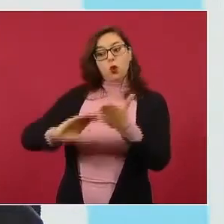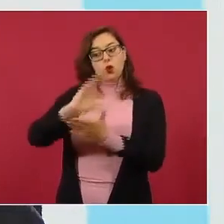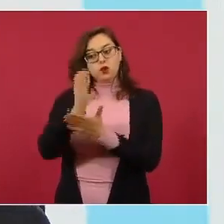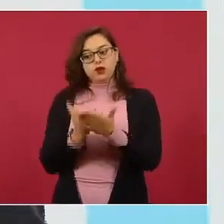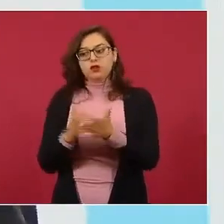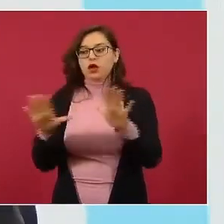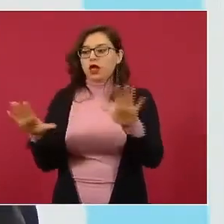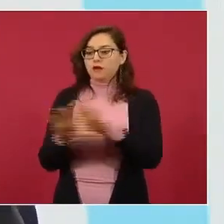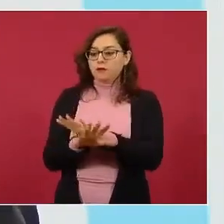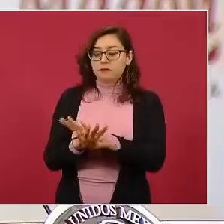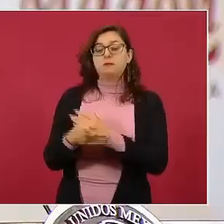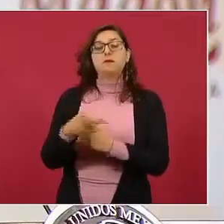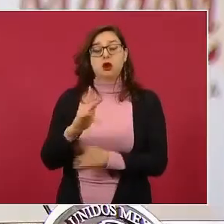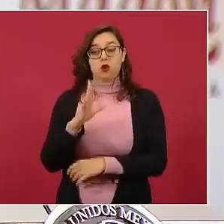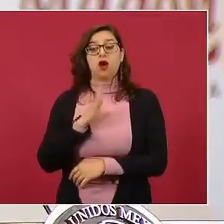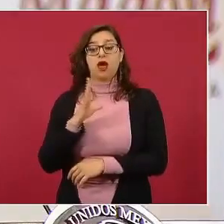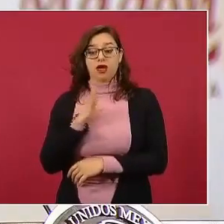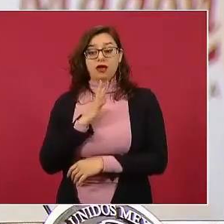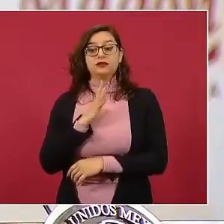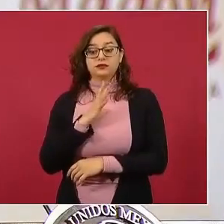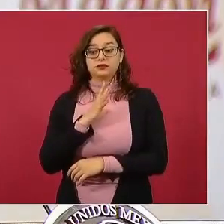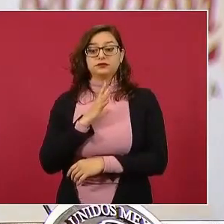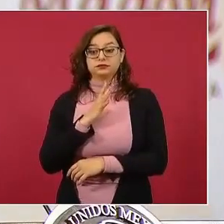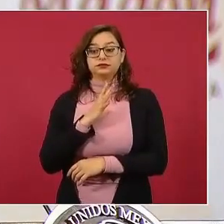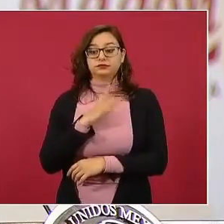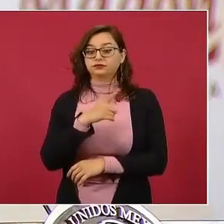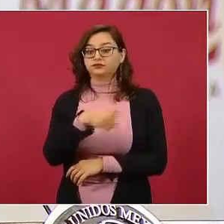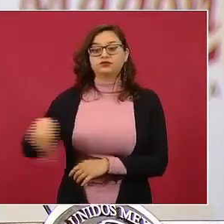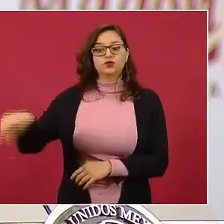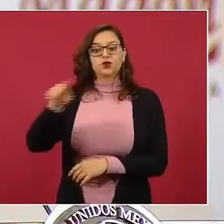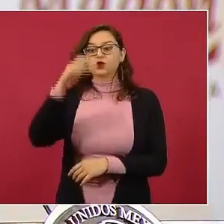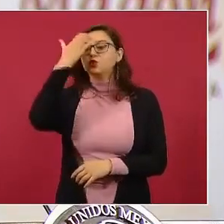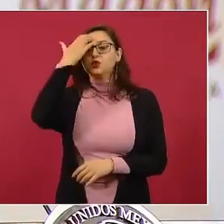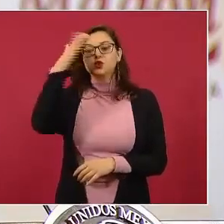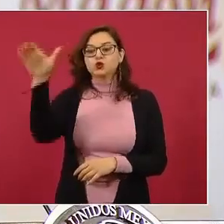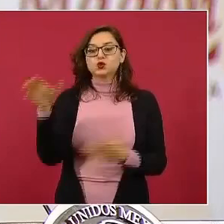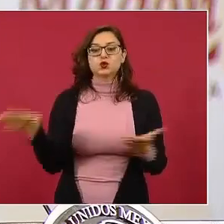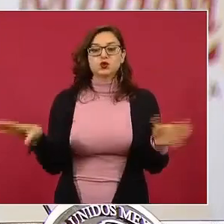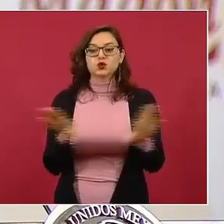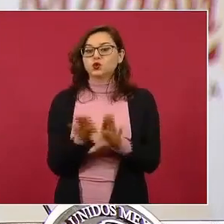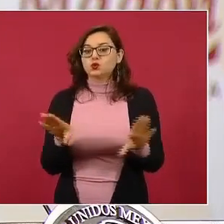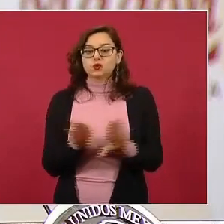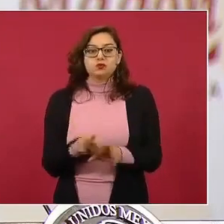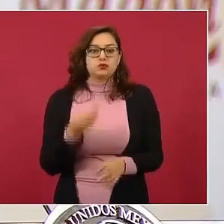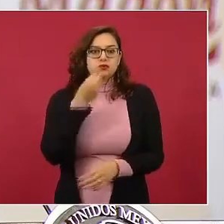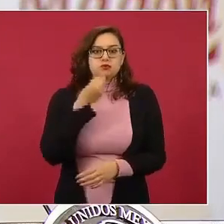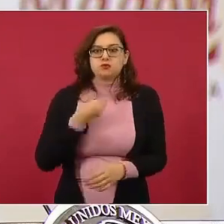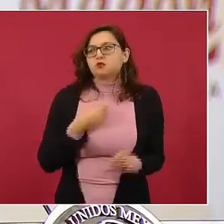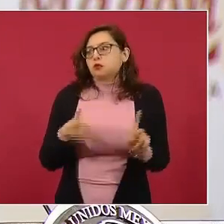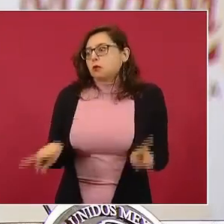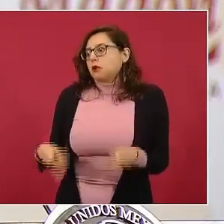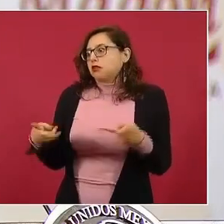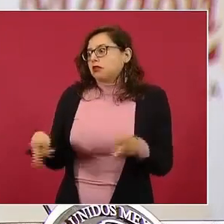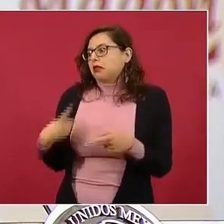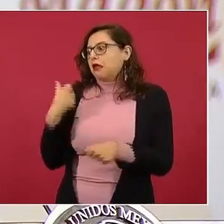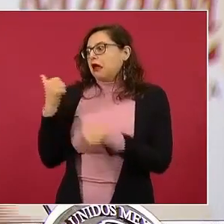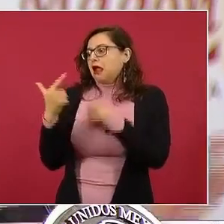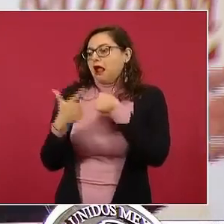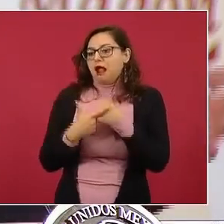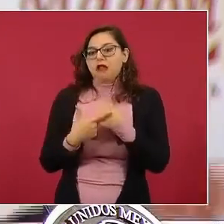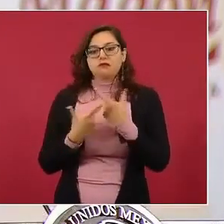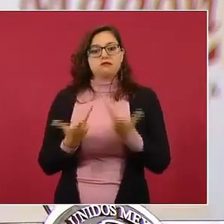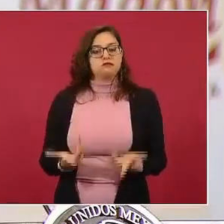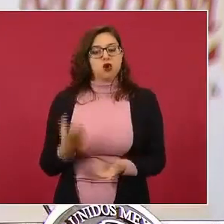pero existen los casos por desconocimiento y porque tienen que buscar la manera de subsistir. Y lo existen en todas